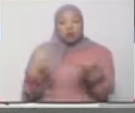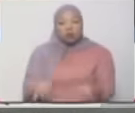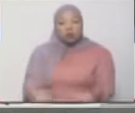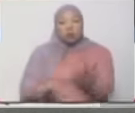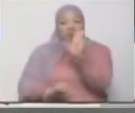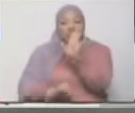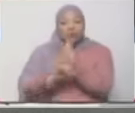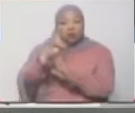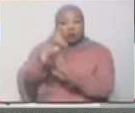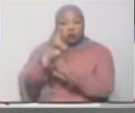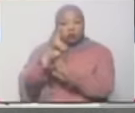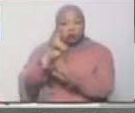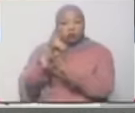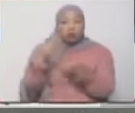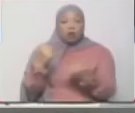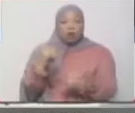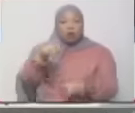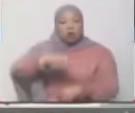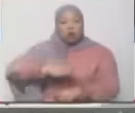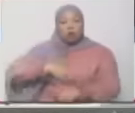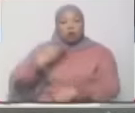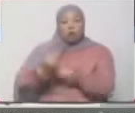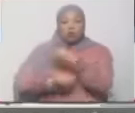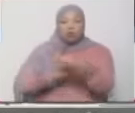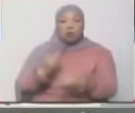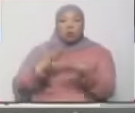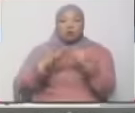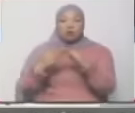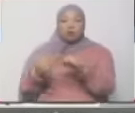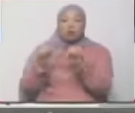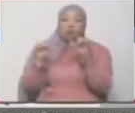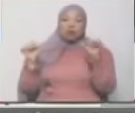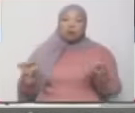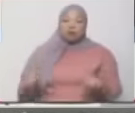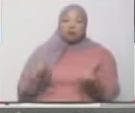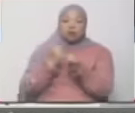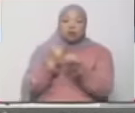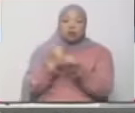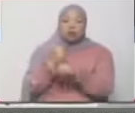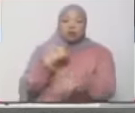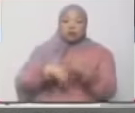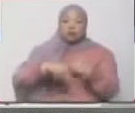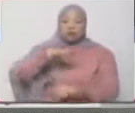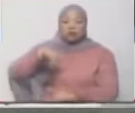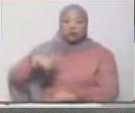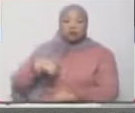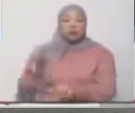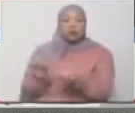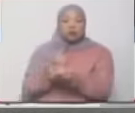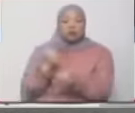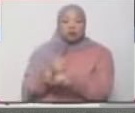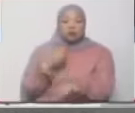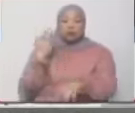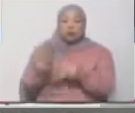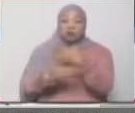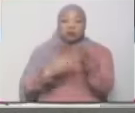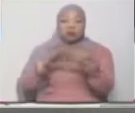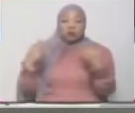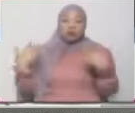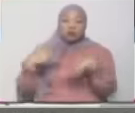desarrollo que hoy por hoy tenemos en las comunas existentes y en los circuitos comunales a